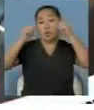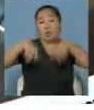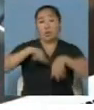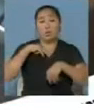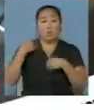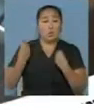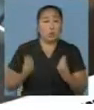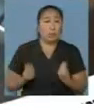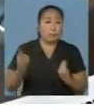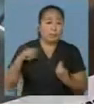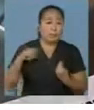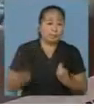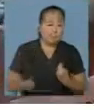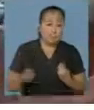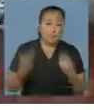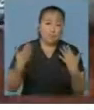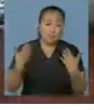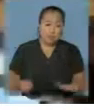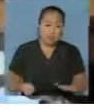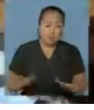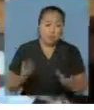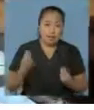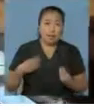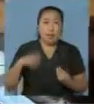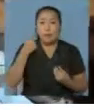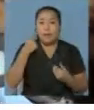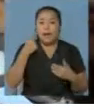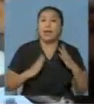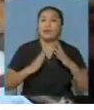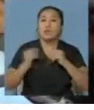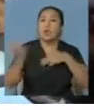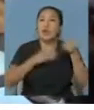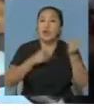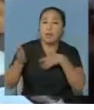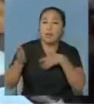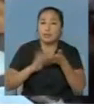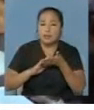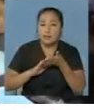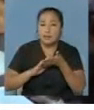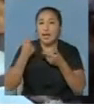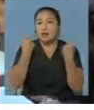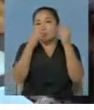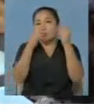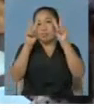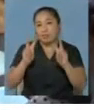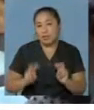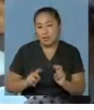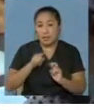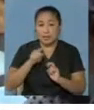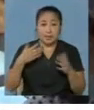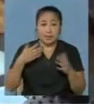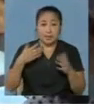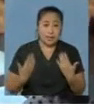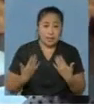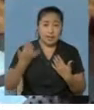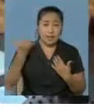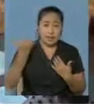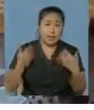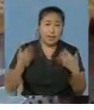Pero bueno, estamos para eso, justamente para legislar, para discutir algunas cuestiones, y en ese sentido